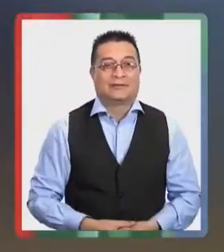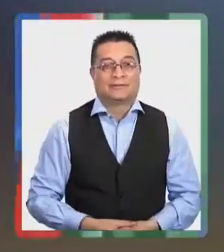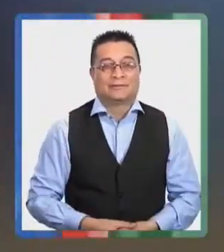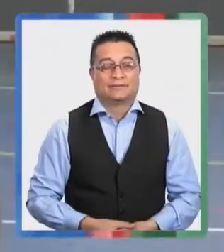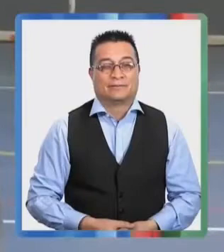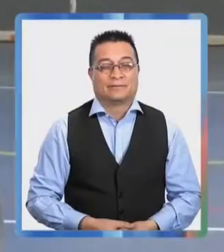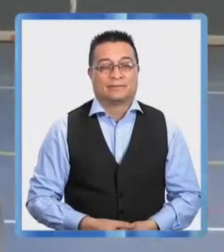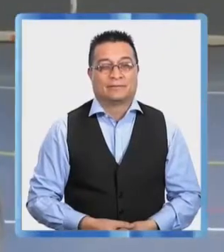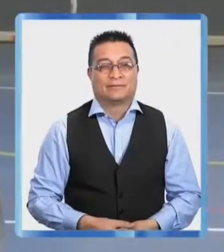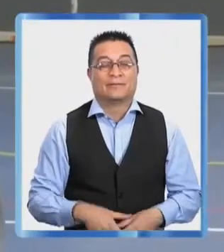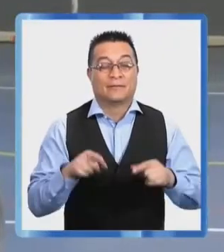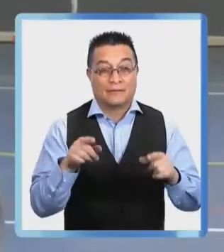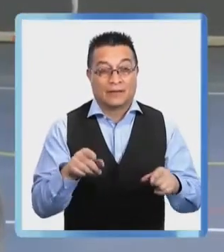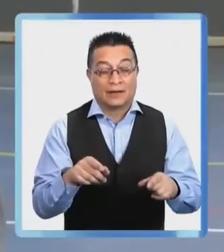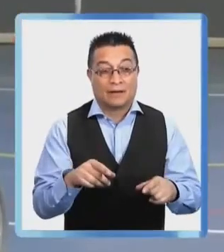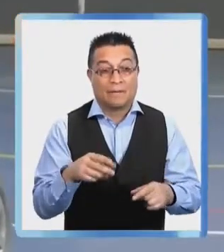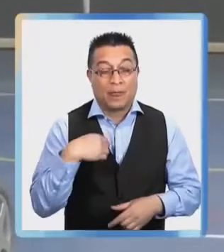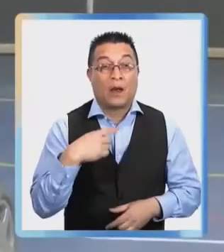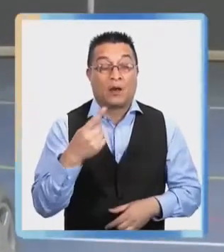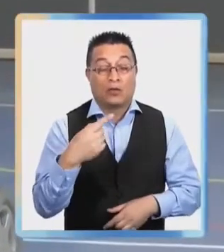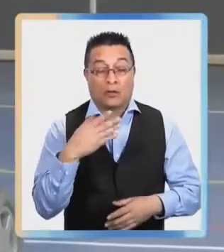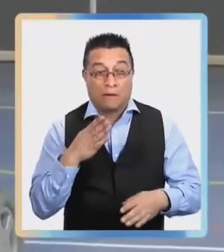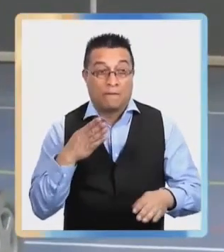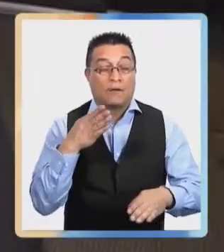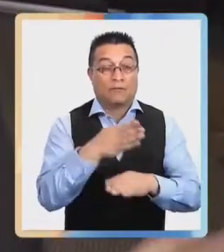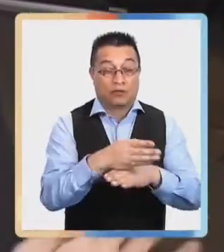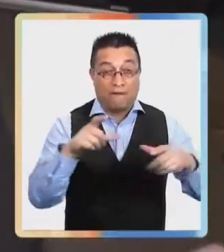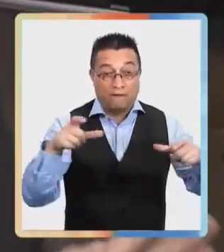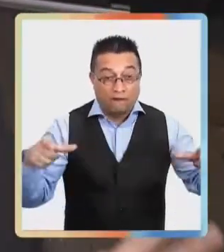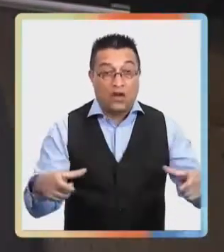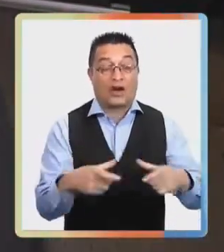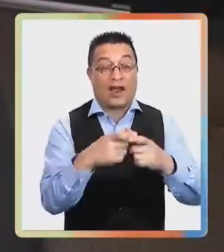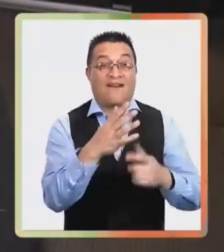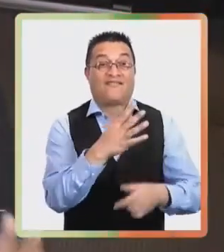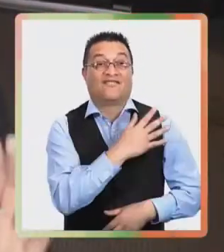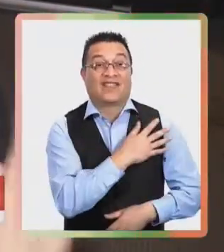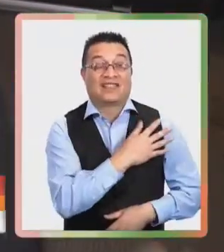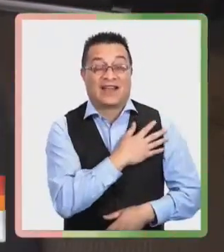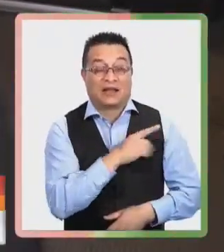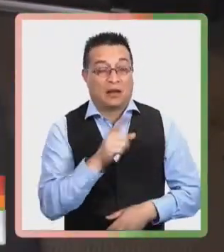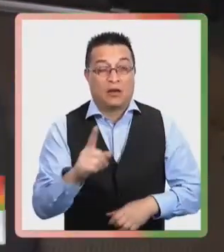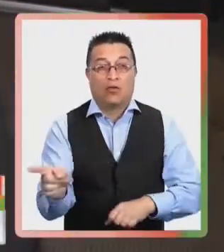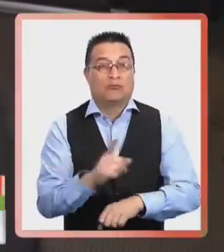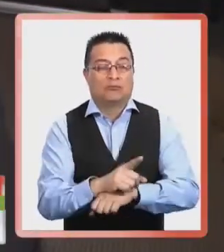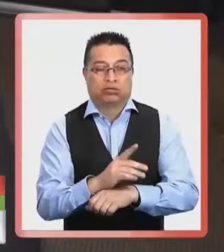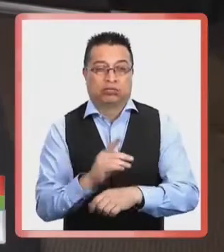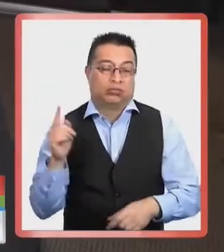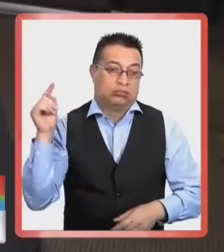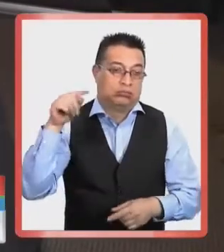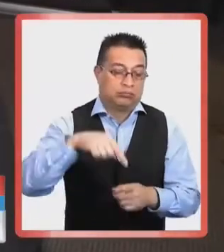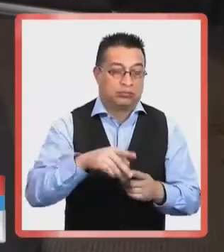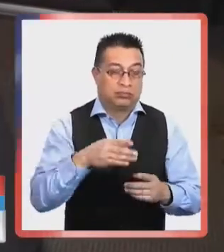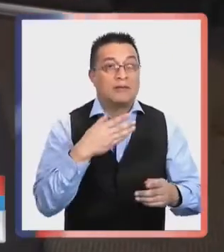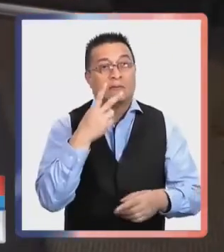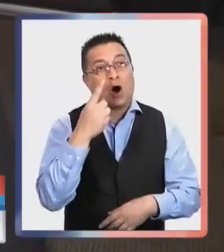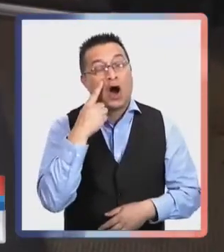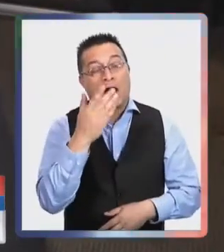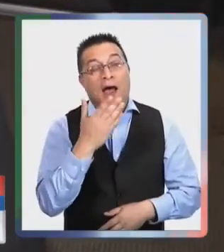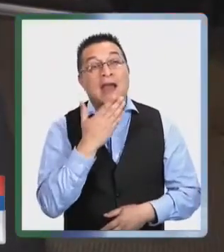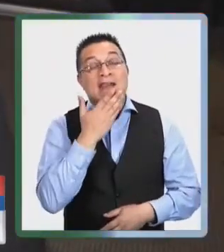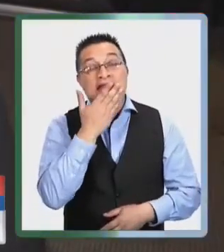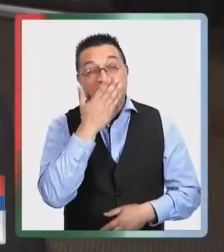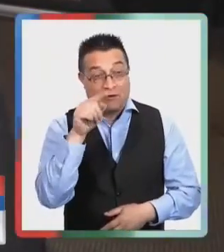rubro. Yo me bajé el avión, fuimos a ver el volcán Villarrica de inmediato. Conocí la